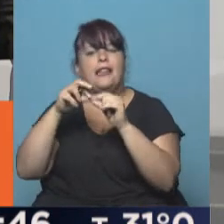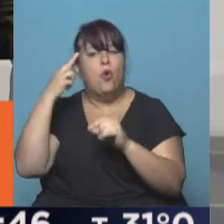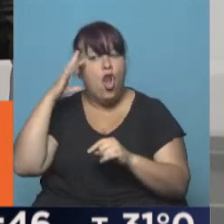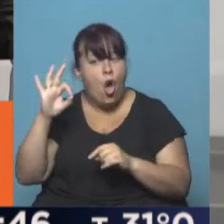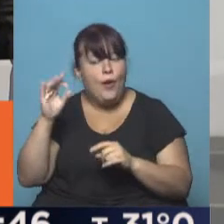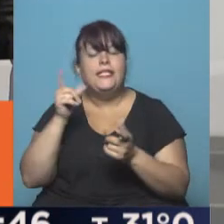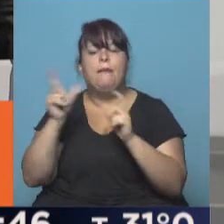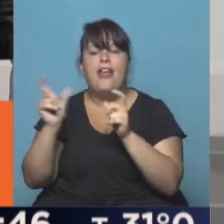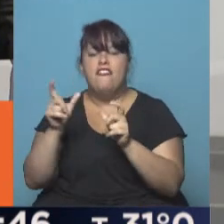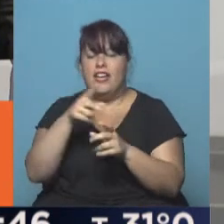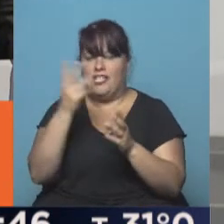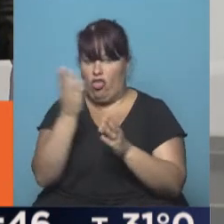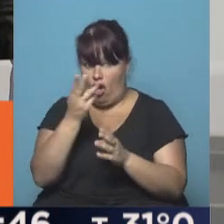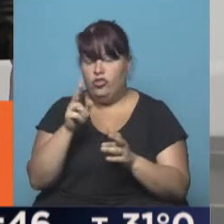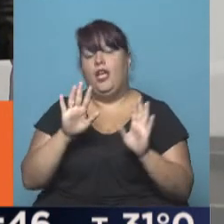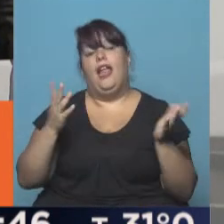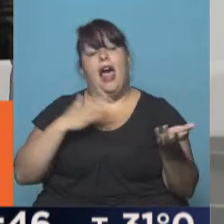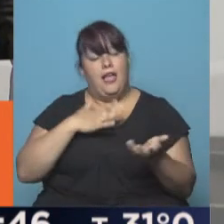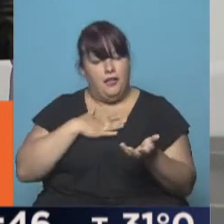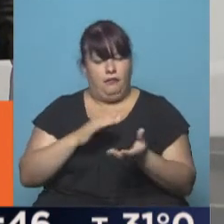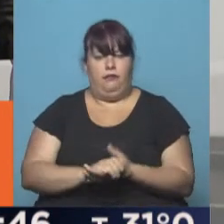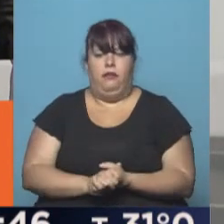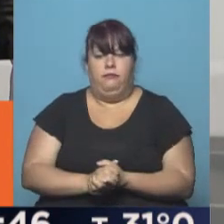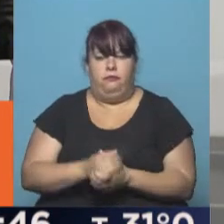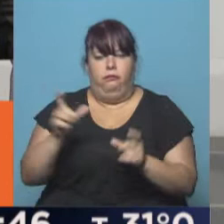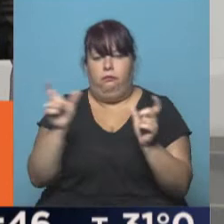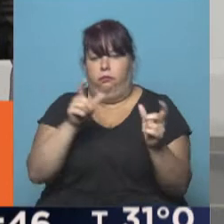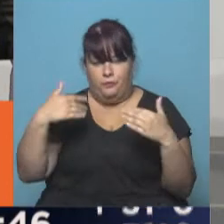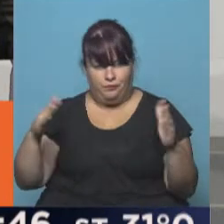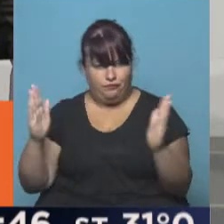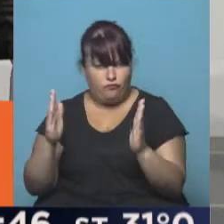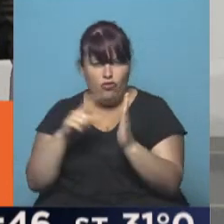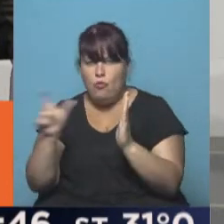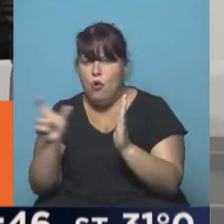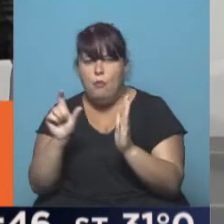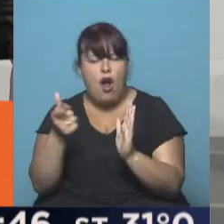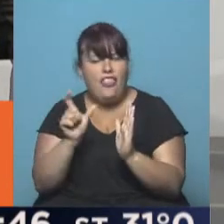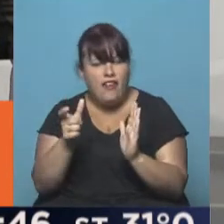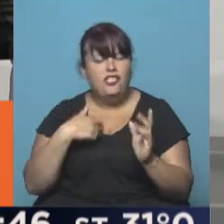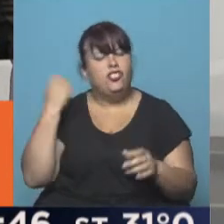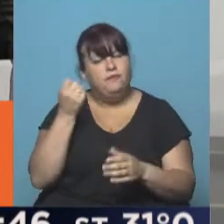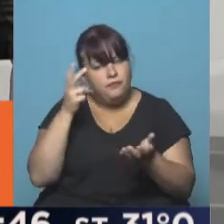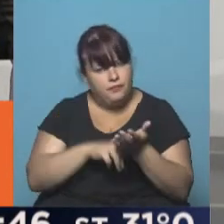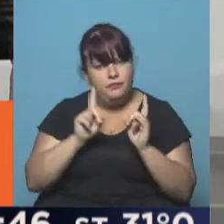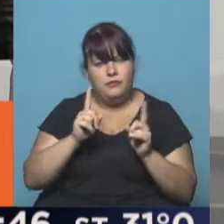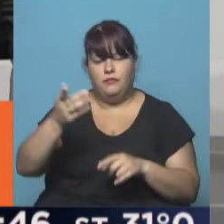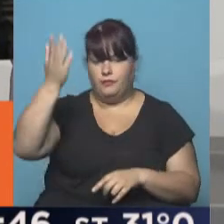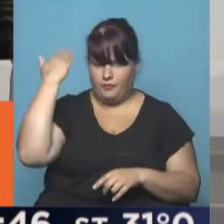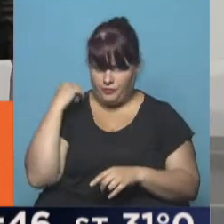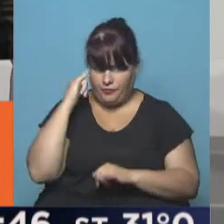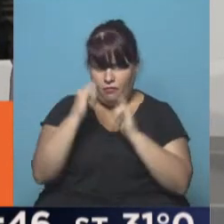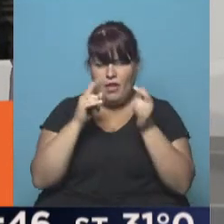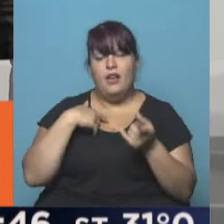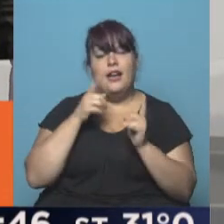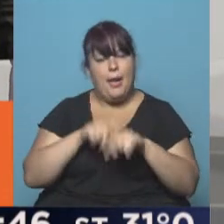para compensar esos dos factores. Lamentablemente la frazada es corta, pero yo insisto en lo que dijimos ya hace un rato